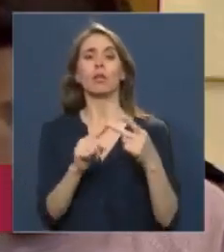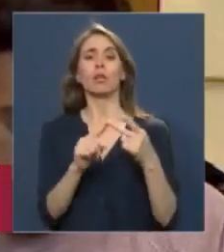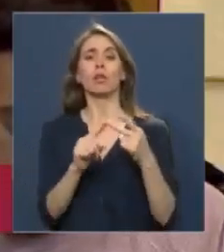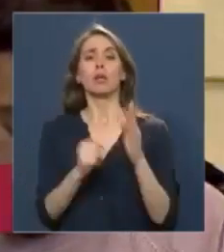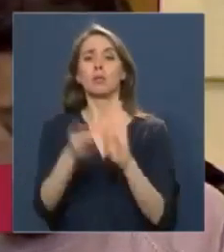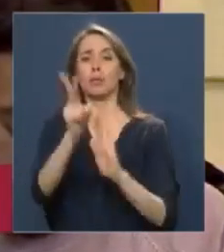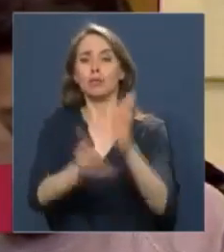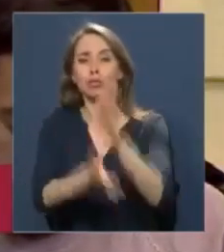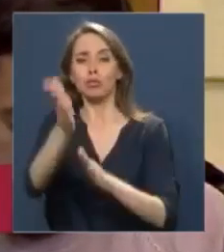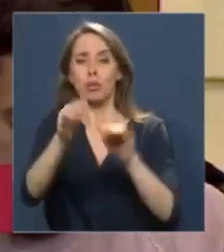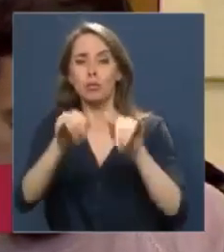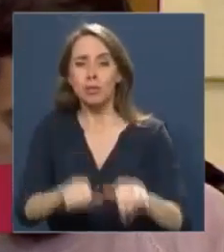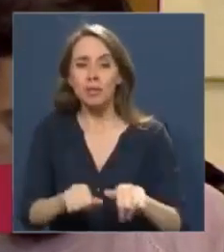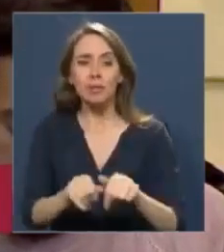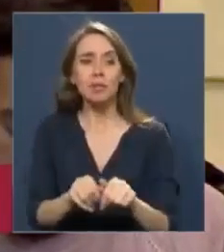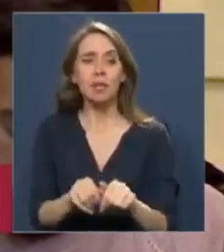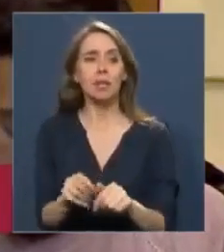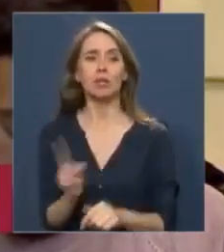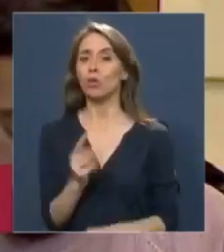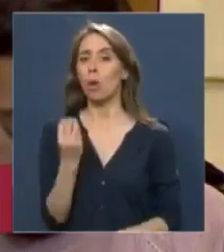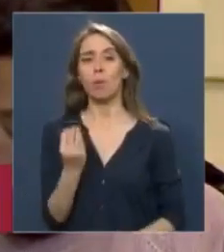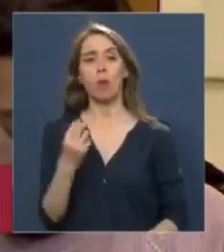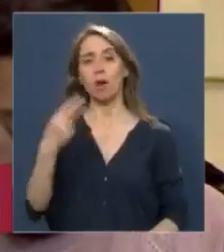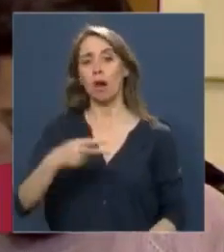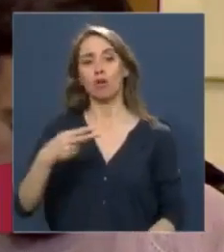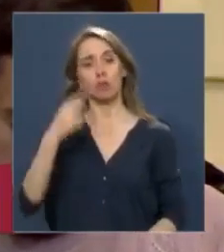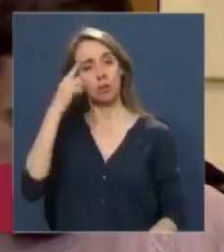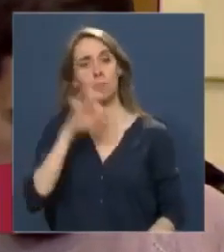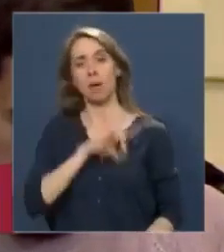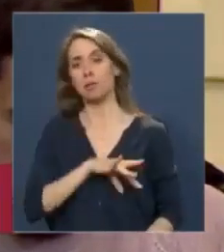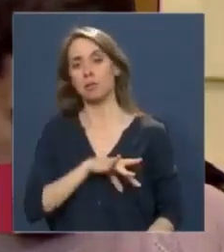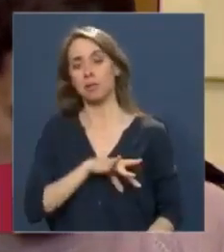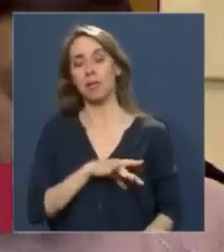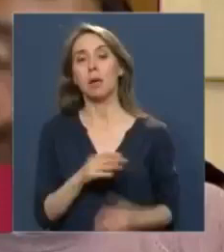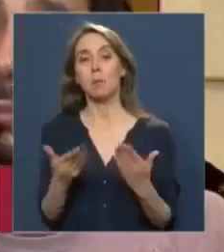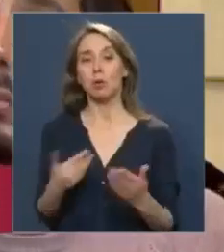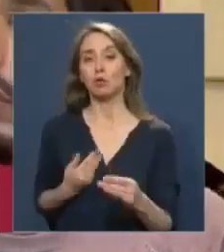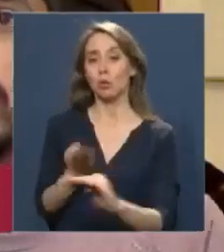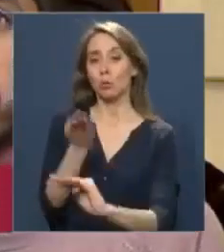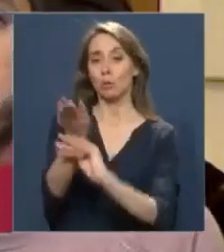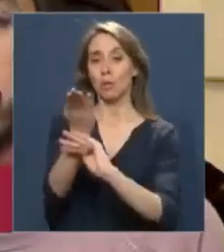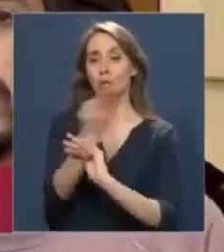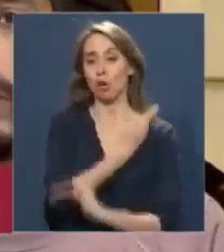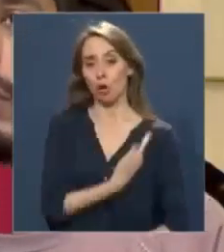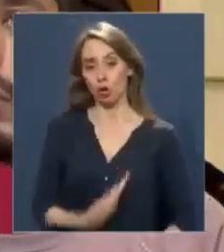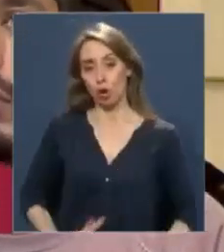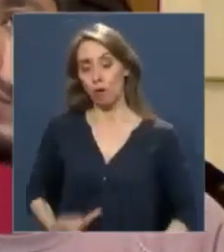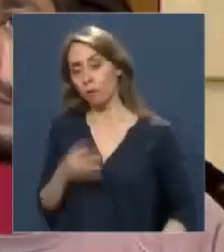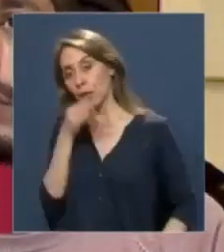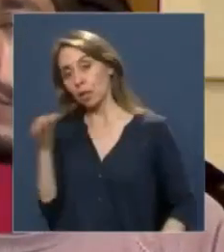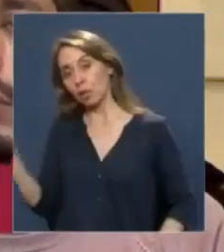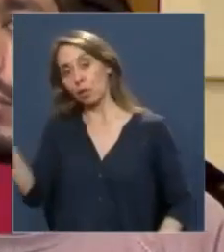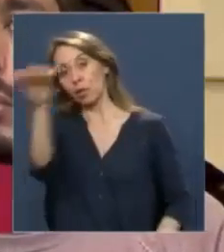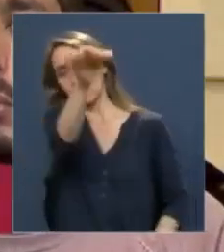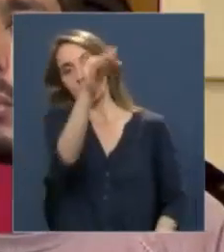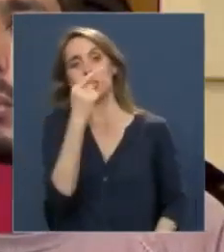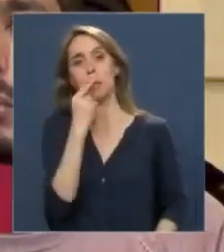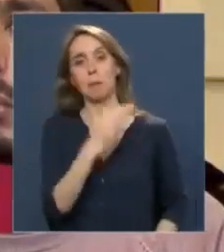aunque parezca una obviedad, no es una buena noticia para Chile. Y por eso le quiero pedir al gobierno a través del ministro del